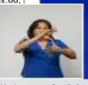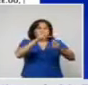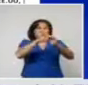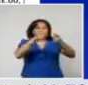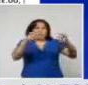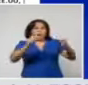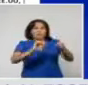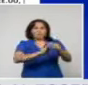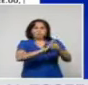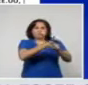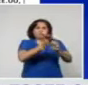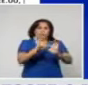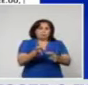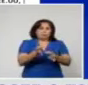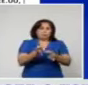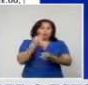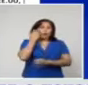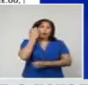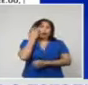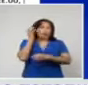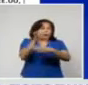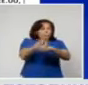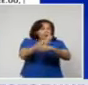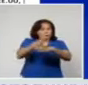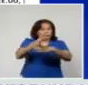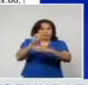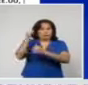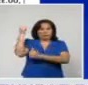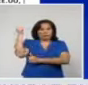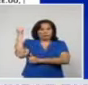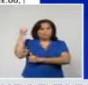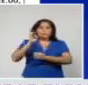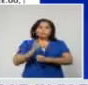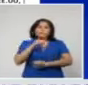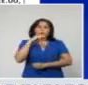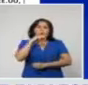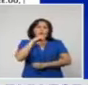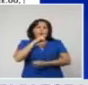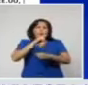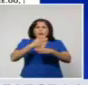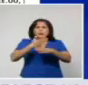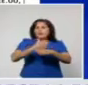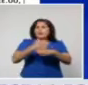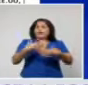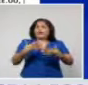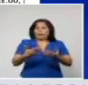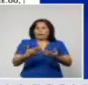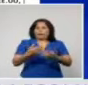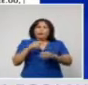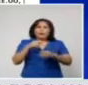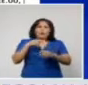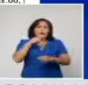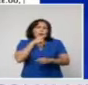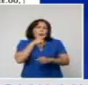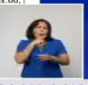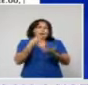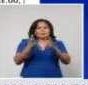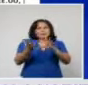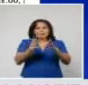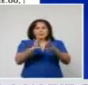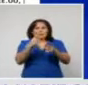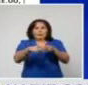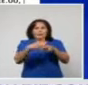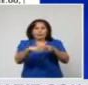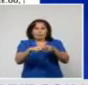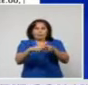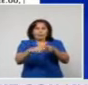ahí, con colores, el color rojo ese, medio que rojo carmelita, que